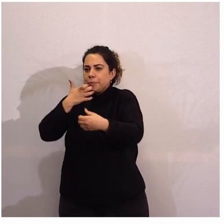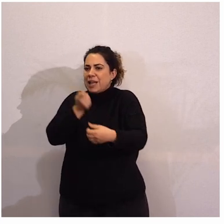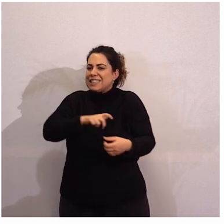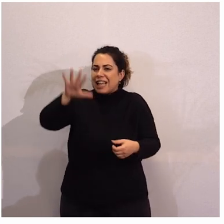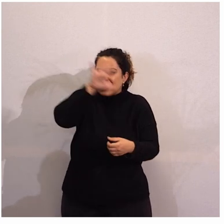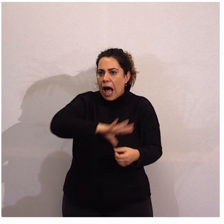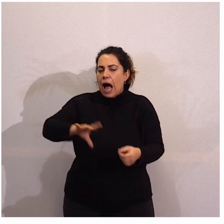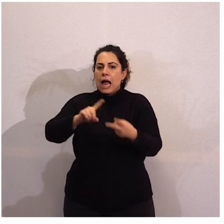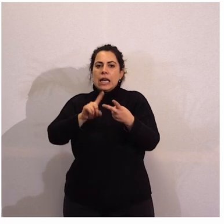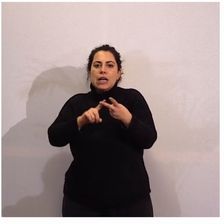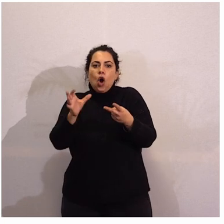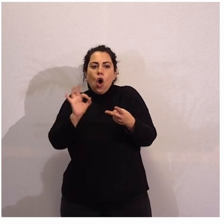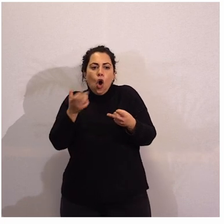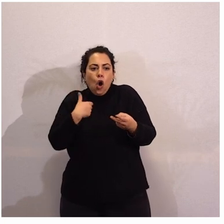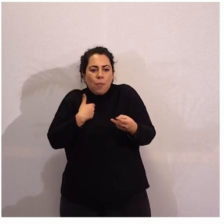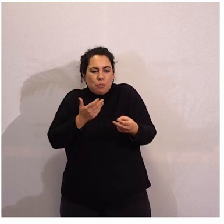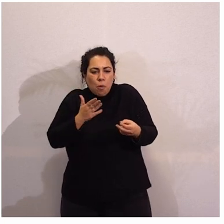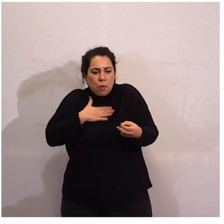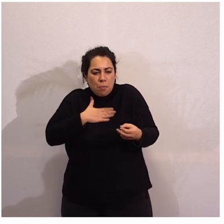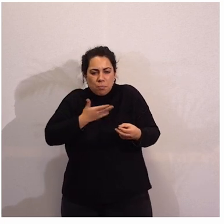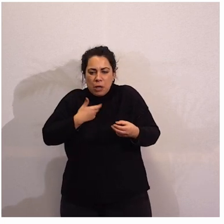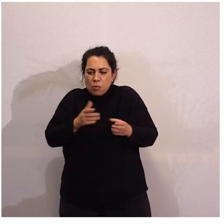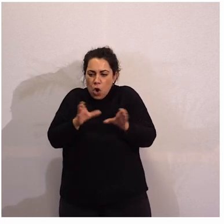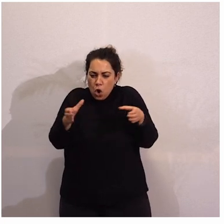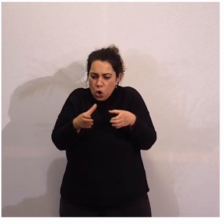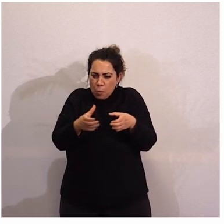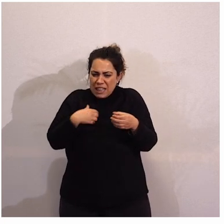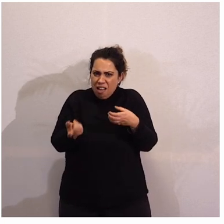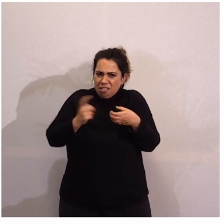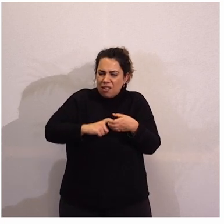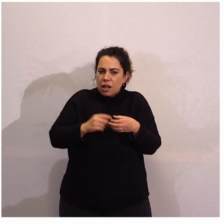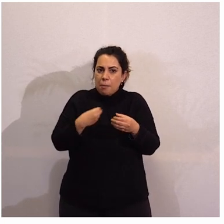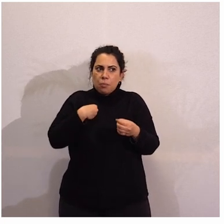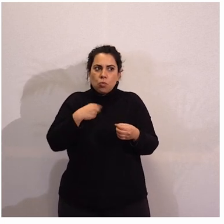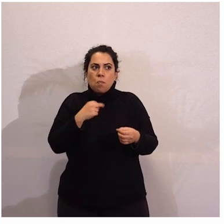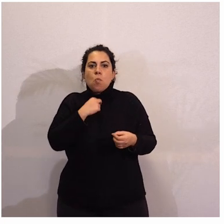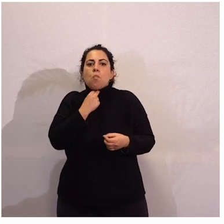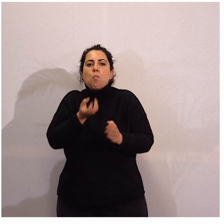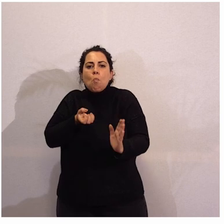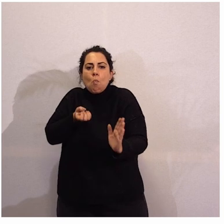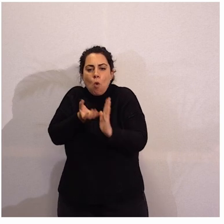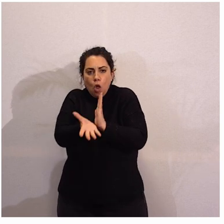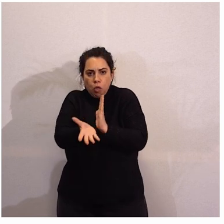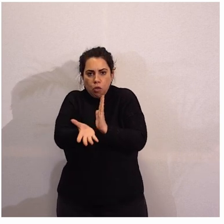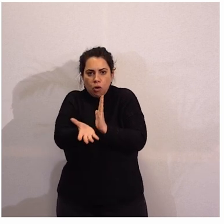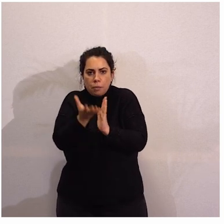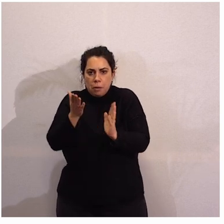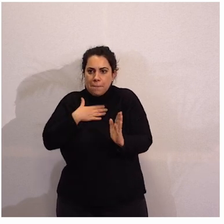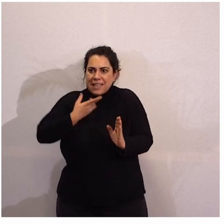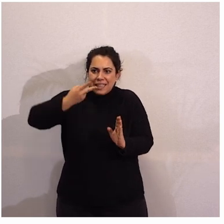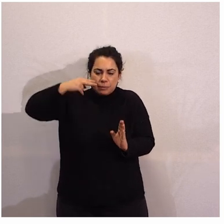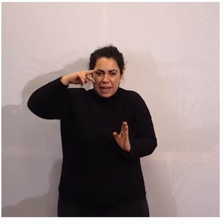estatales, comunitarios, esta voz que puedo yo lanzar de mi